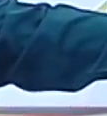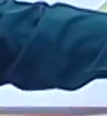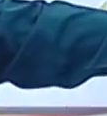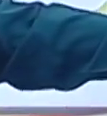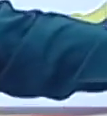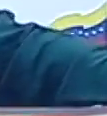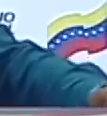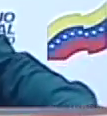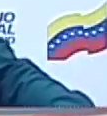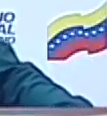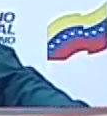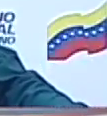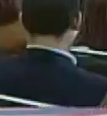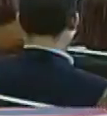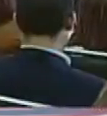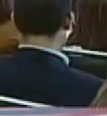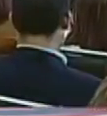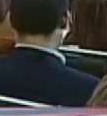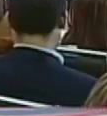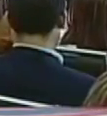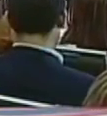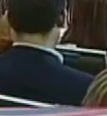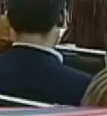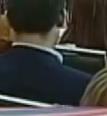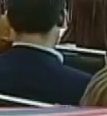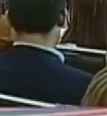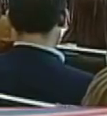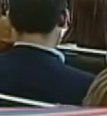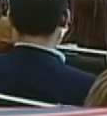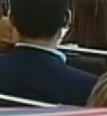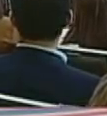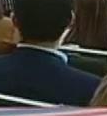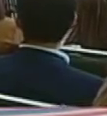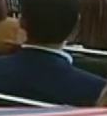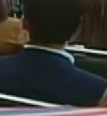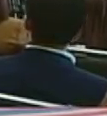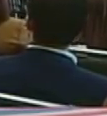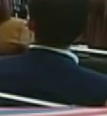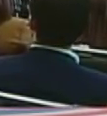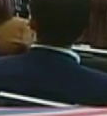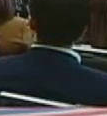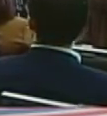Todo el sistema municipal. El que trae la carne, el que trae el huevo.